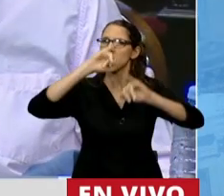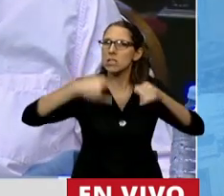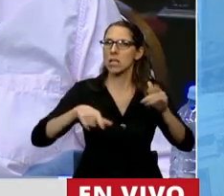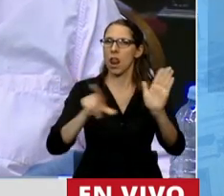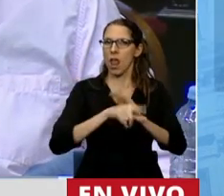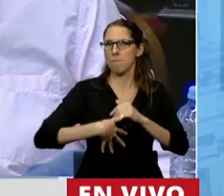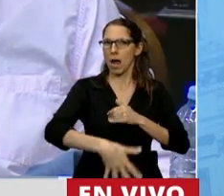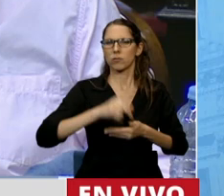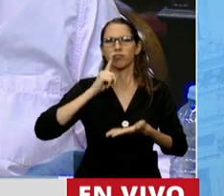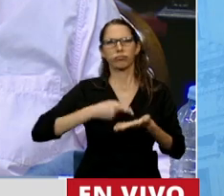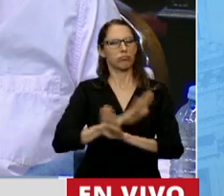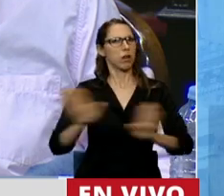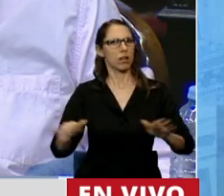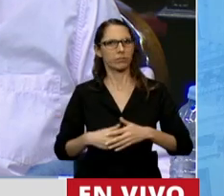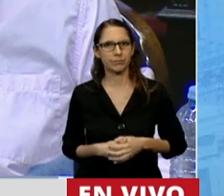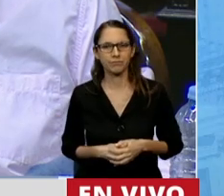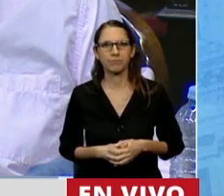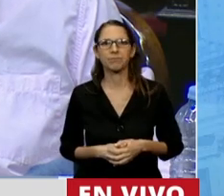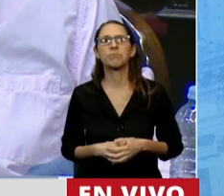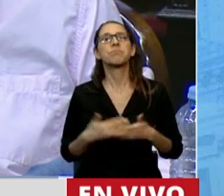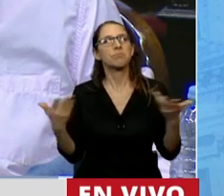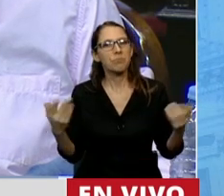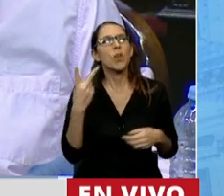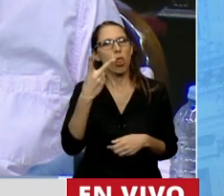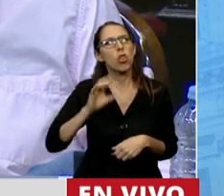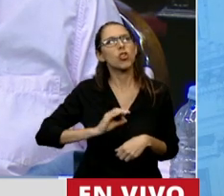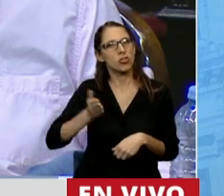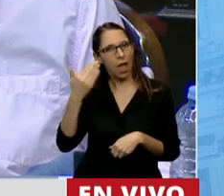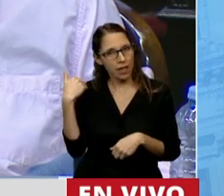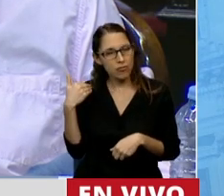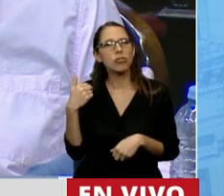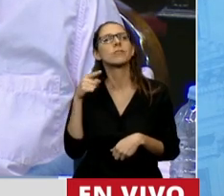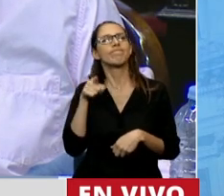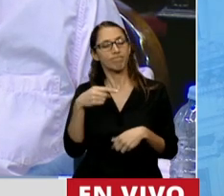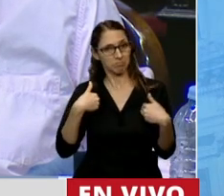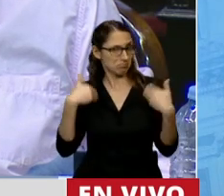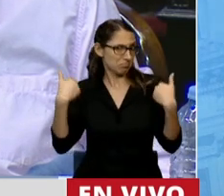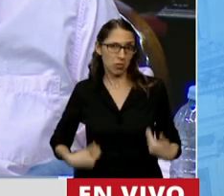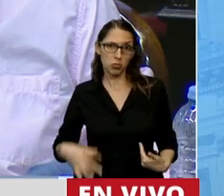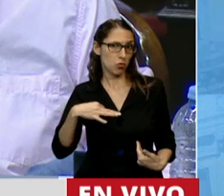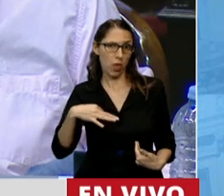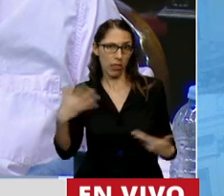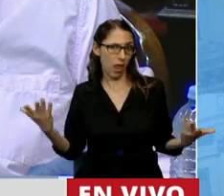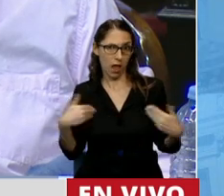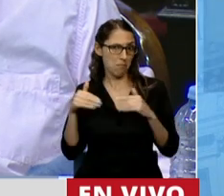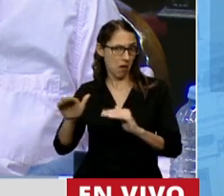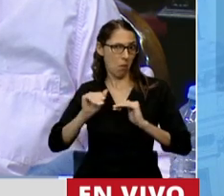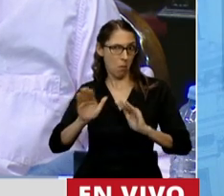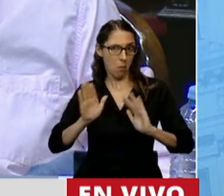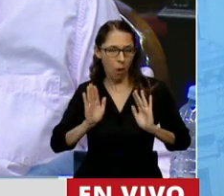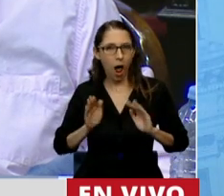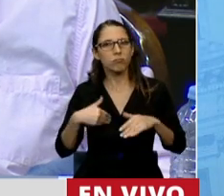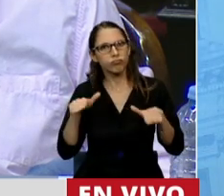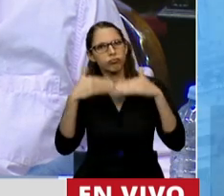del embarazo. Señor presidente, hace 2 años, como una ciudadana más, fui espectadora de un